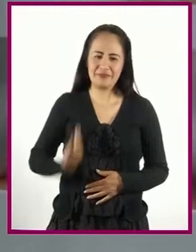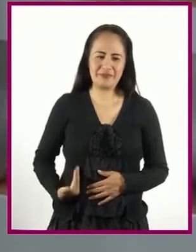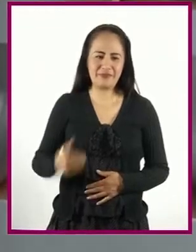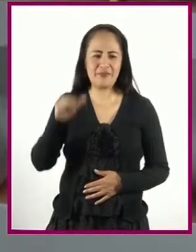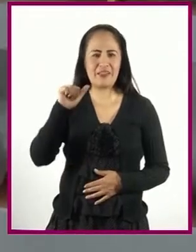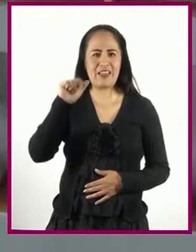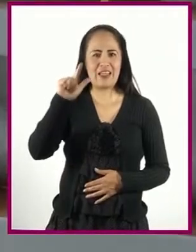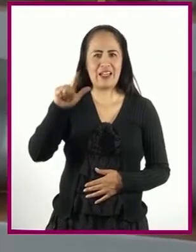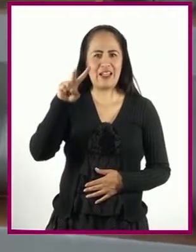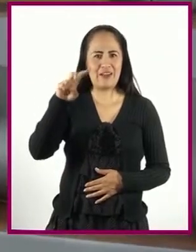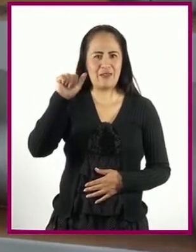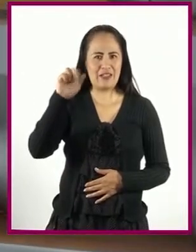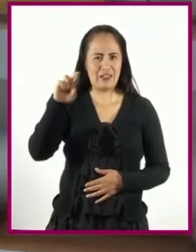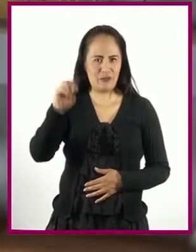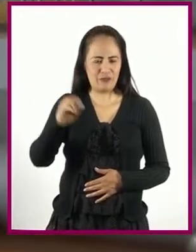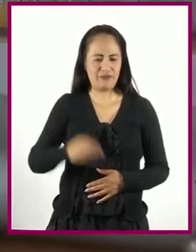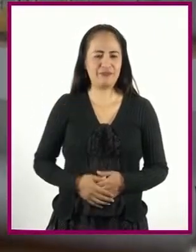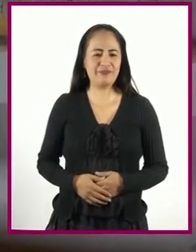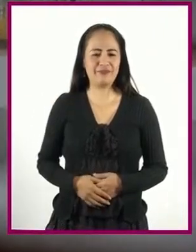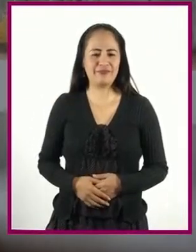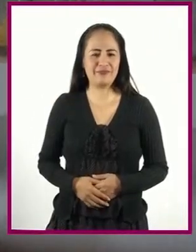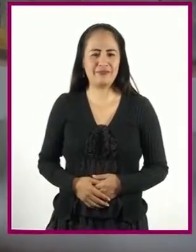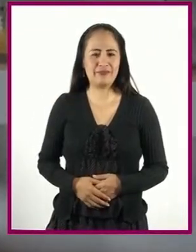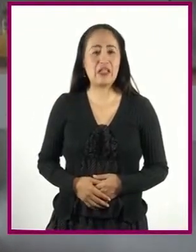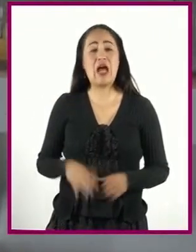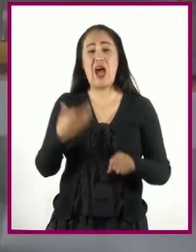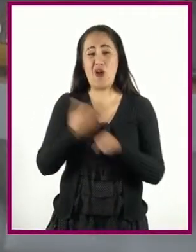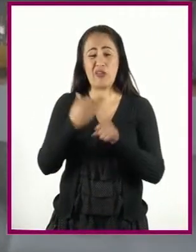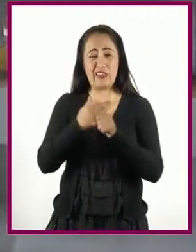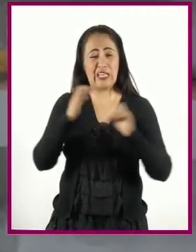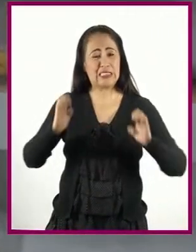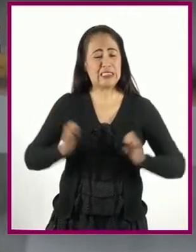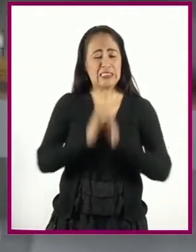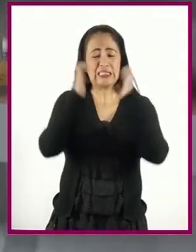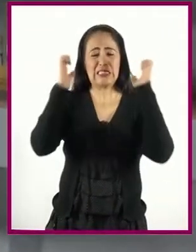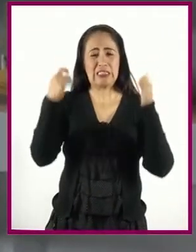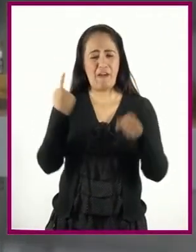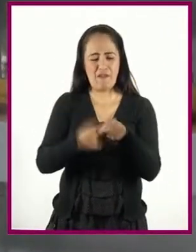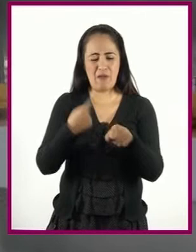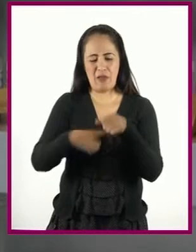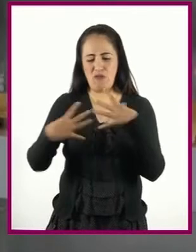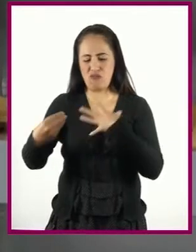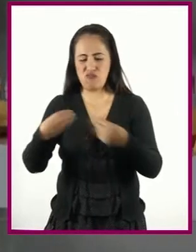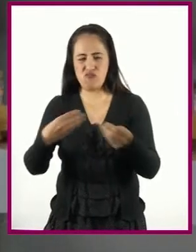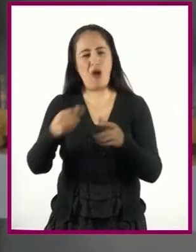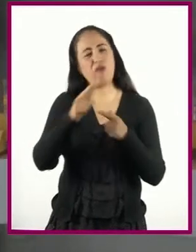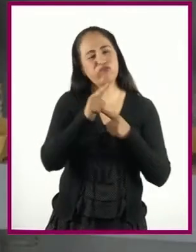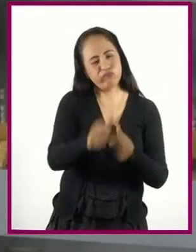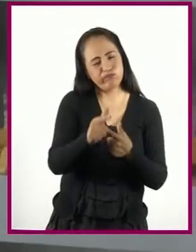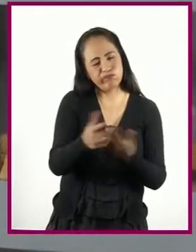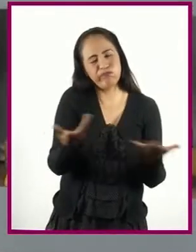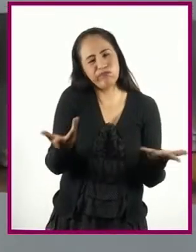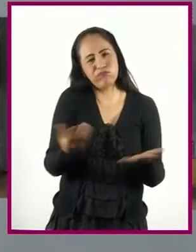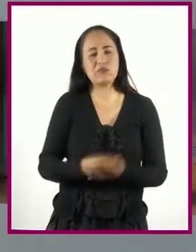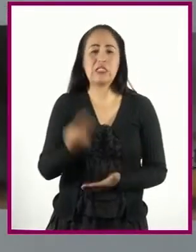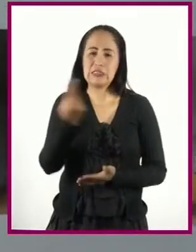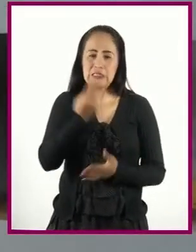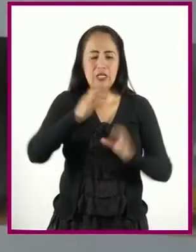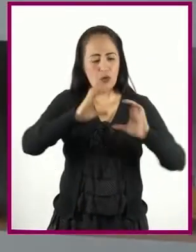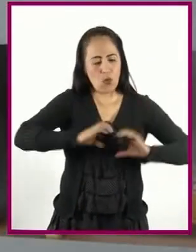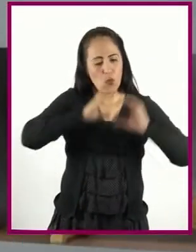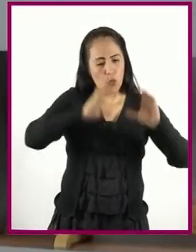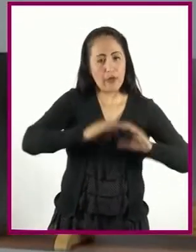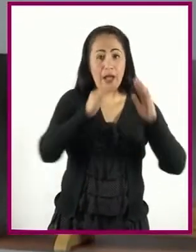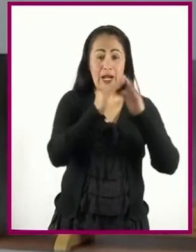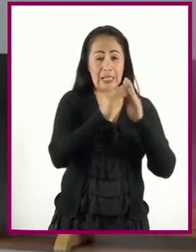Álvaro Fernando Calderón Calderón. La emergencia sanitaria aún continúa, por lo que es importante seguir cuidándonos. Recuerden mantenerse en casa